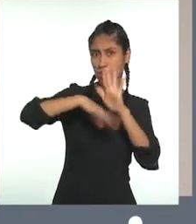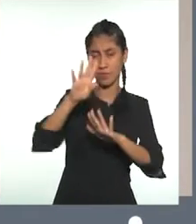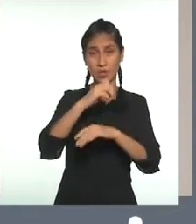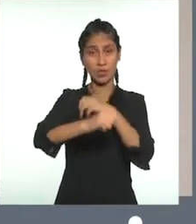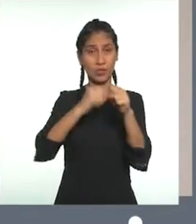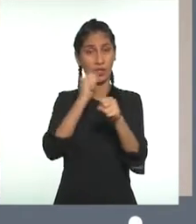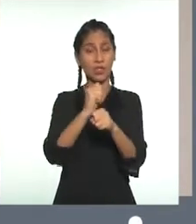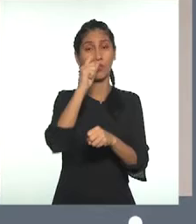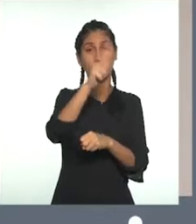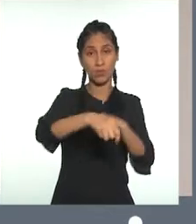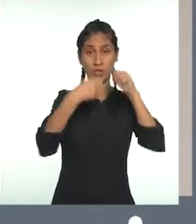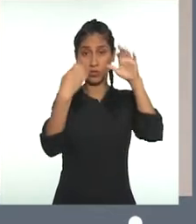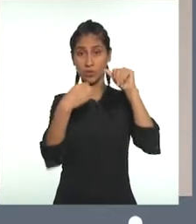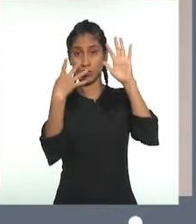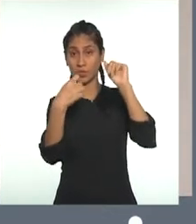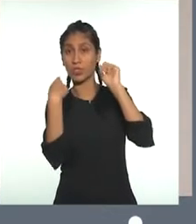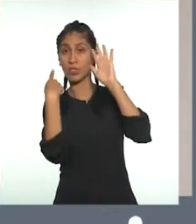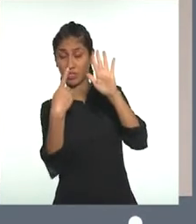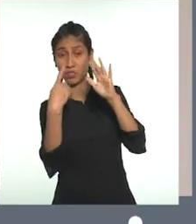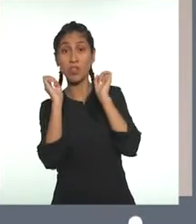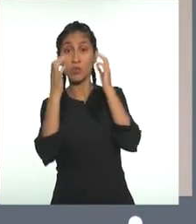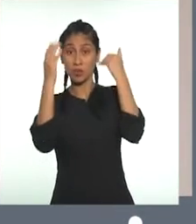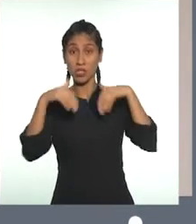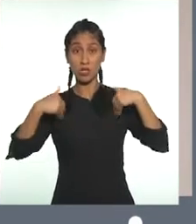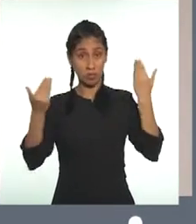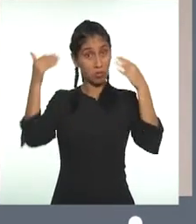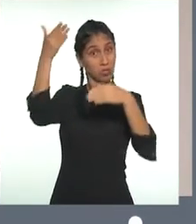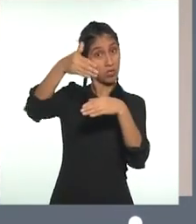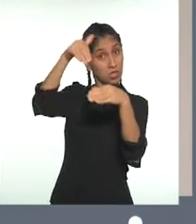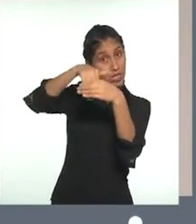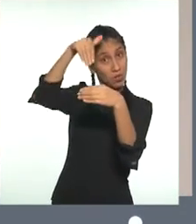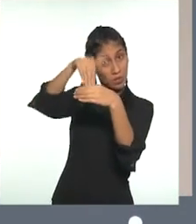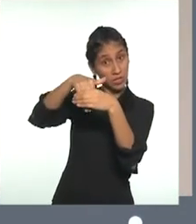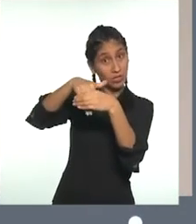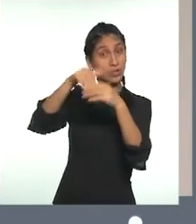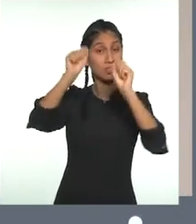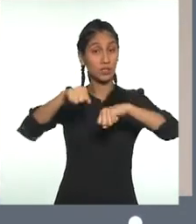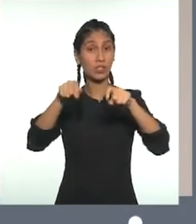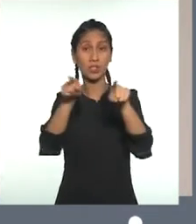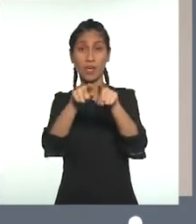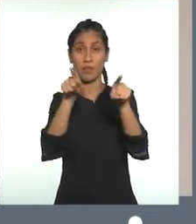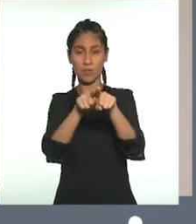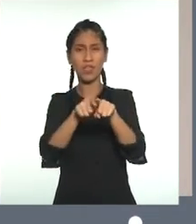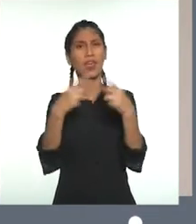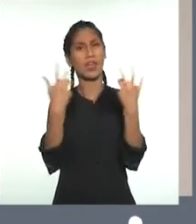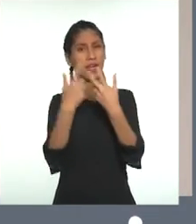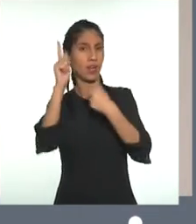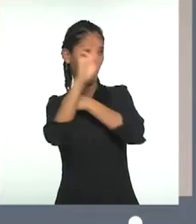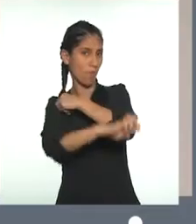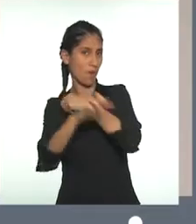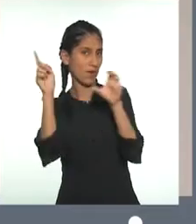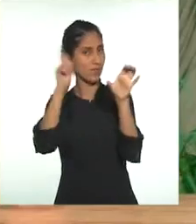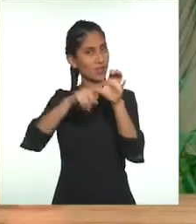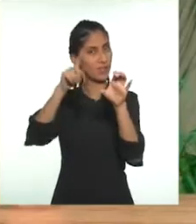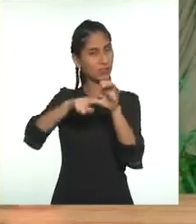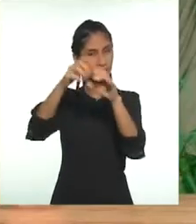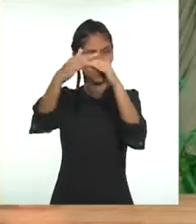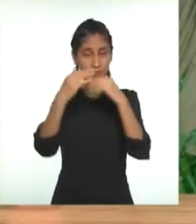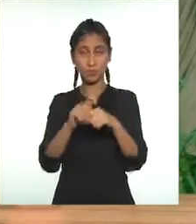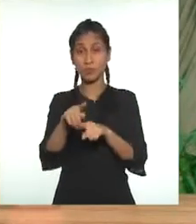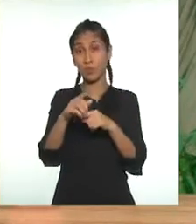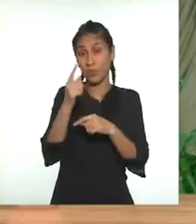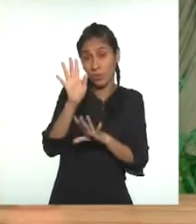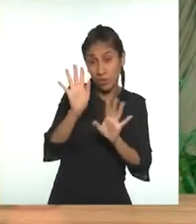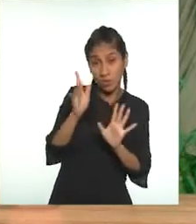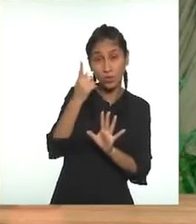año 1956 se le ha dado el derecho de votar a las mujeres hasta la actualidad, viviendo en un país más inclusivo para las mujeres. ¿Conoces